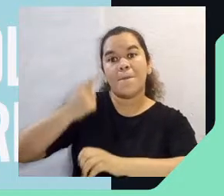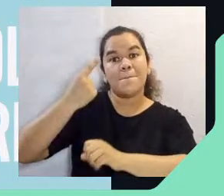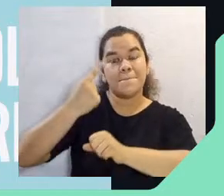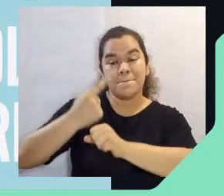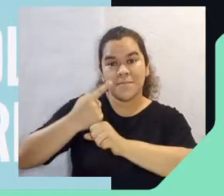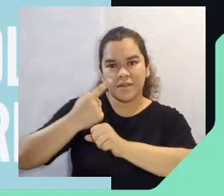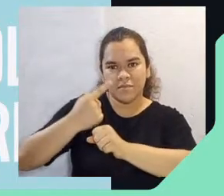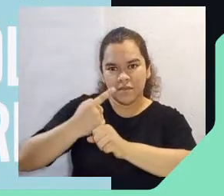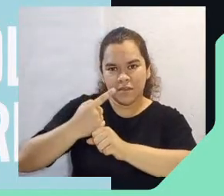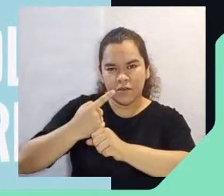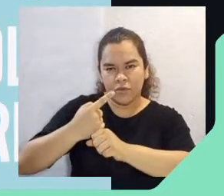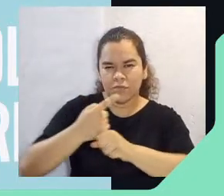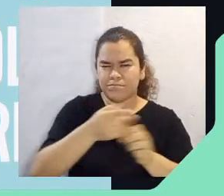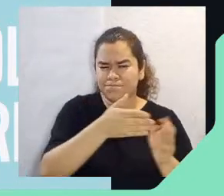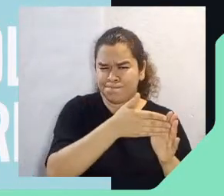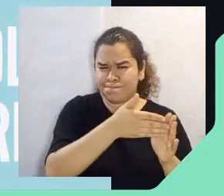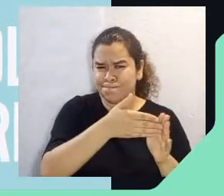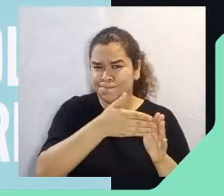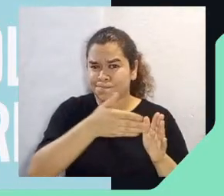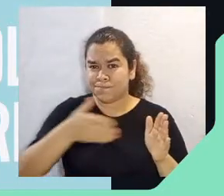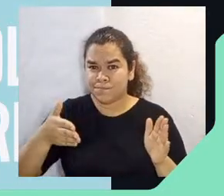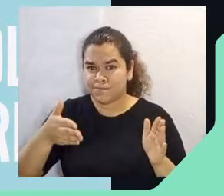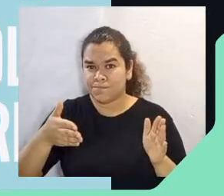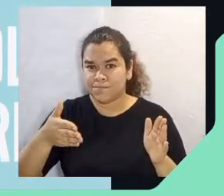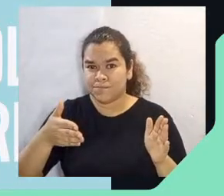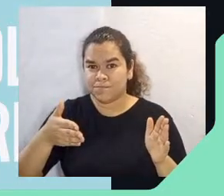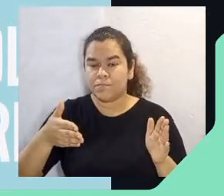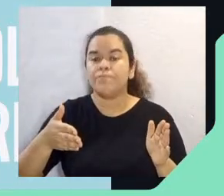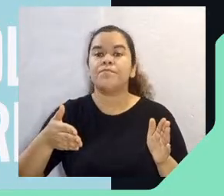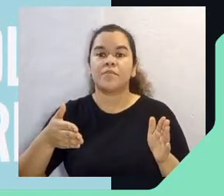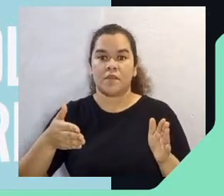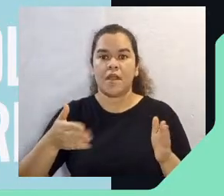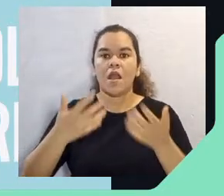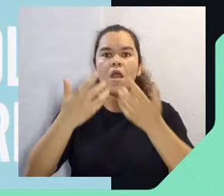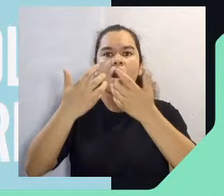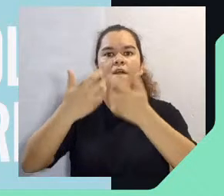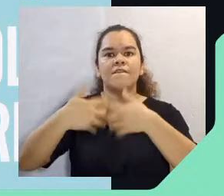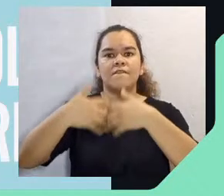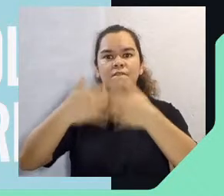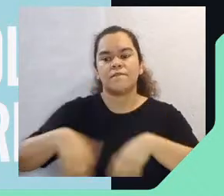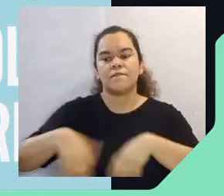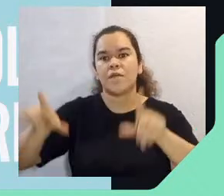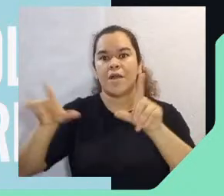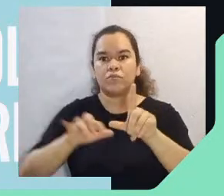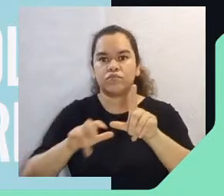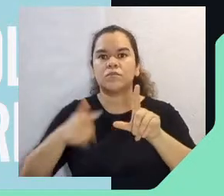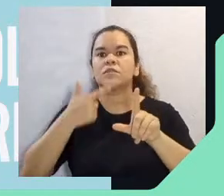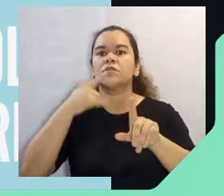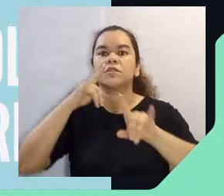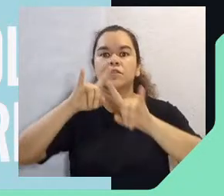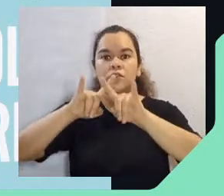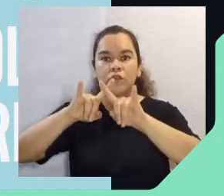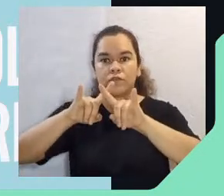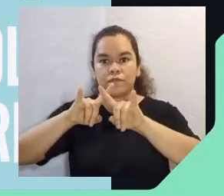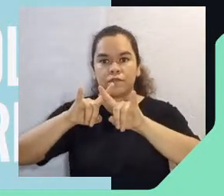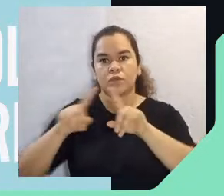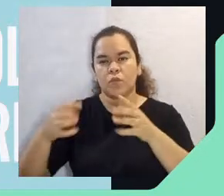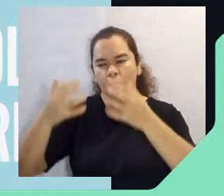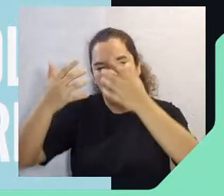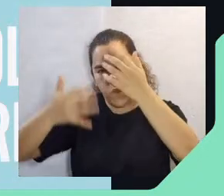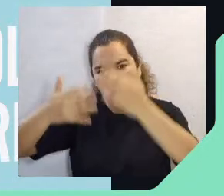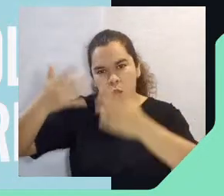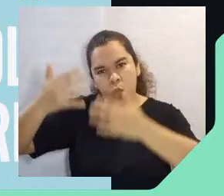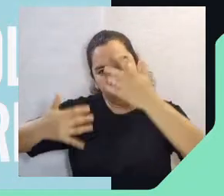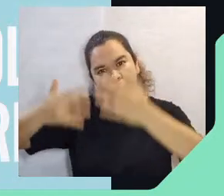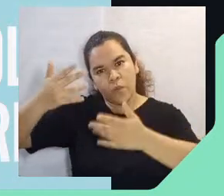a trabajar con todo lo que tenga que ver con la programación, porque está muy